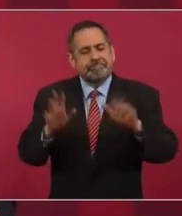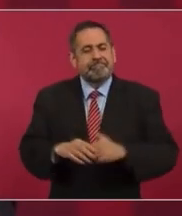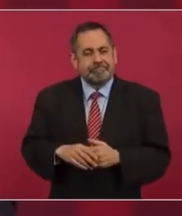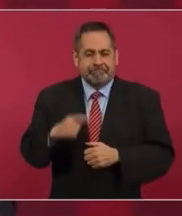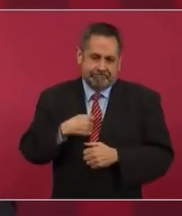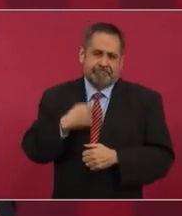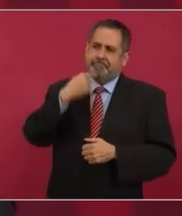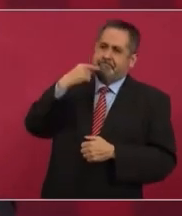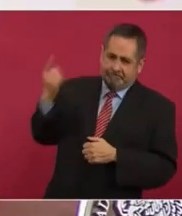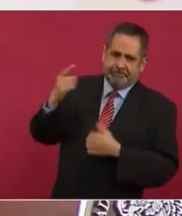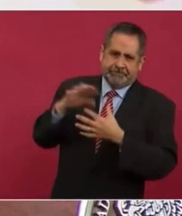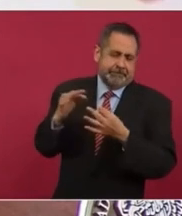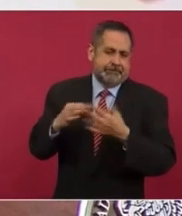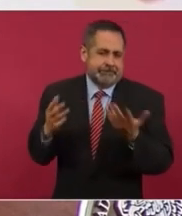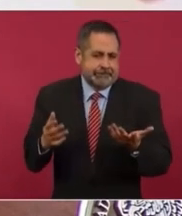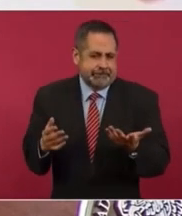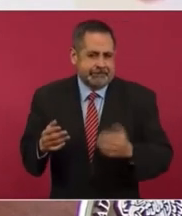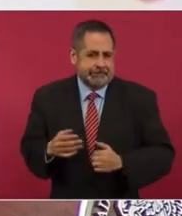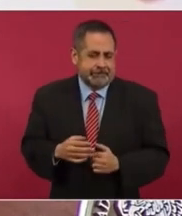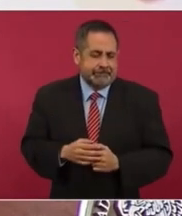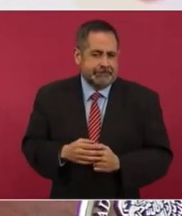mencionando, de